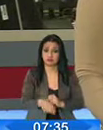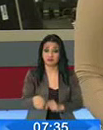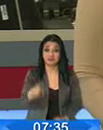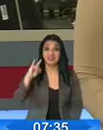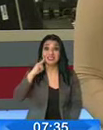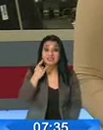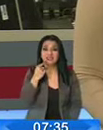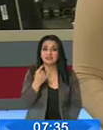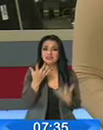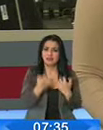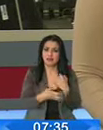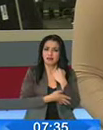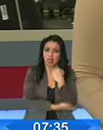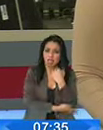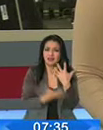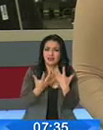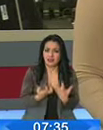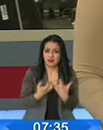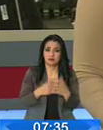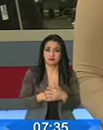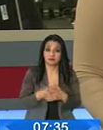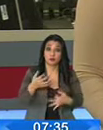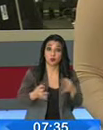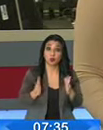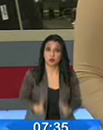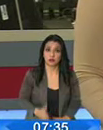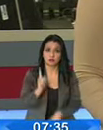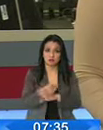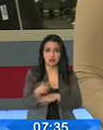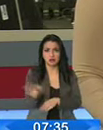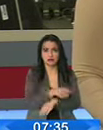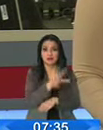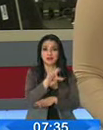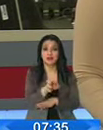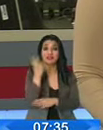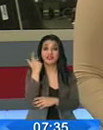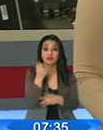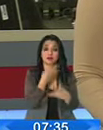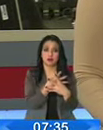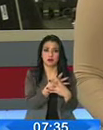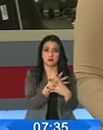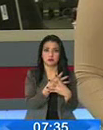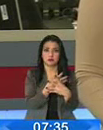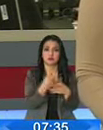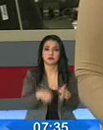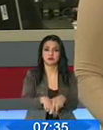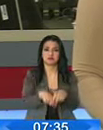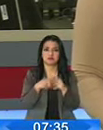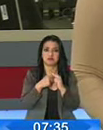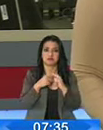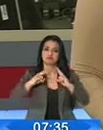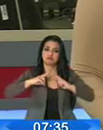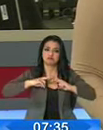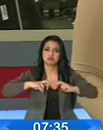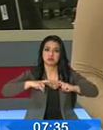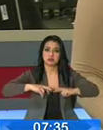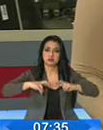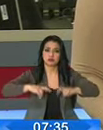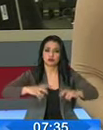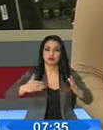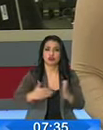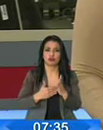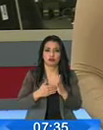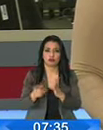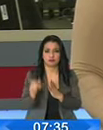de tocarla. El juez que llevó el caso dictó 30 días de prisión preventiva y el inicio de una instrucción fiscal en contra del